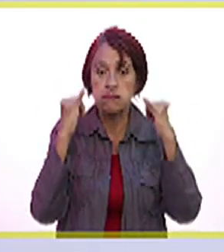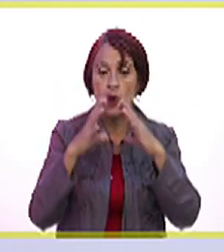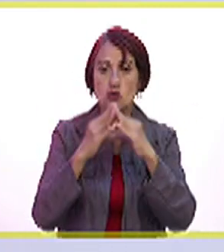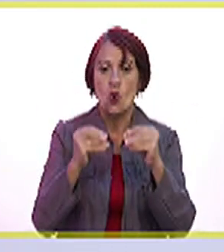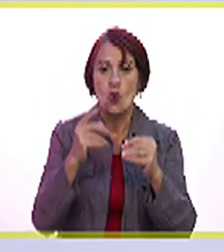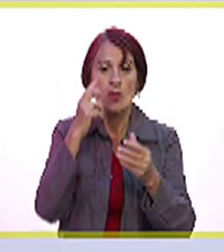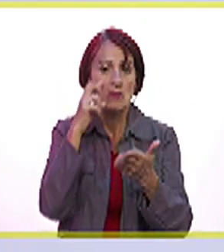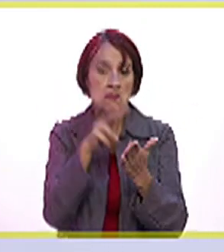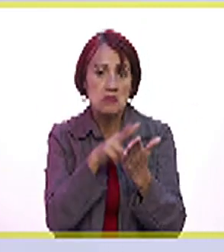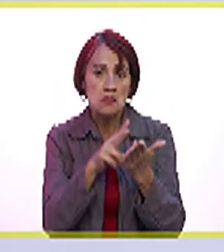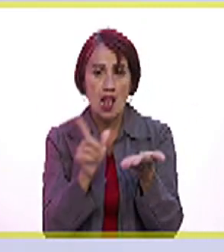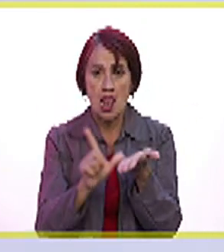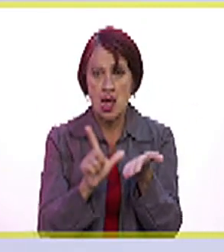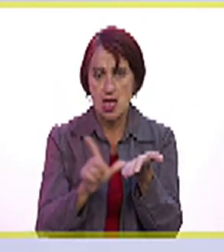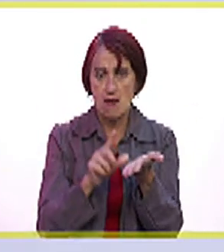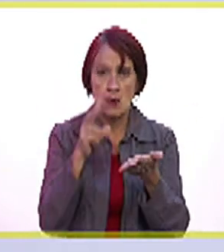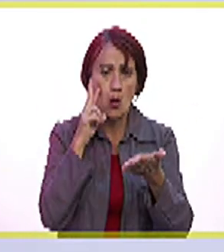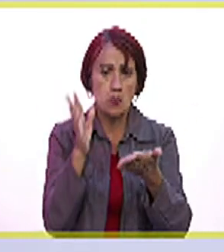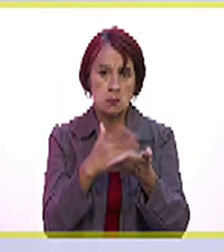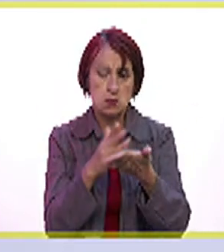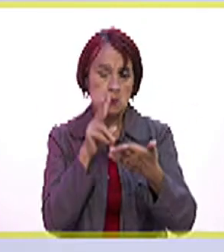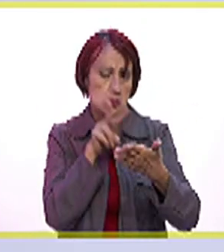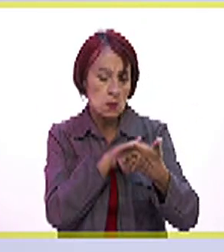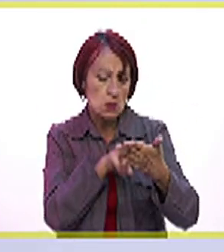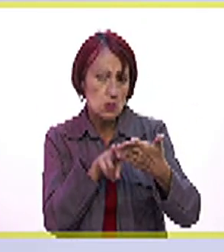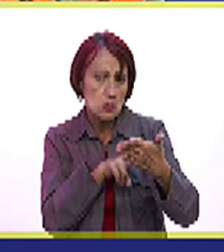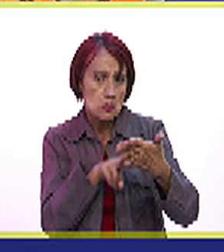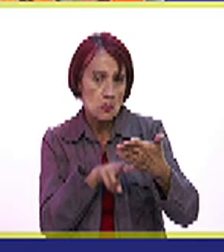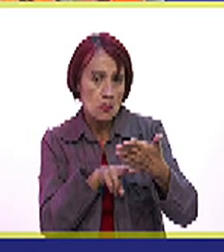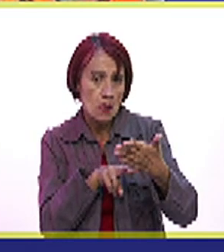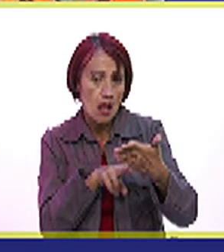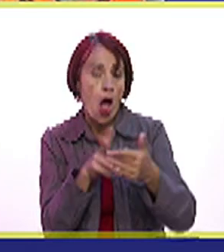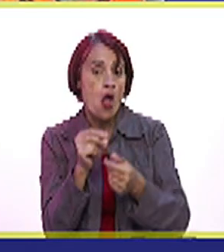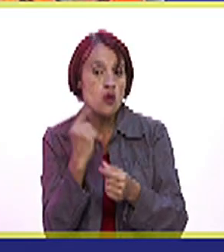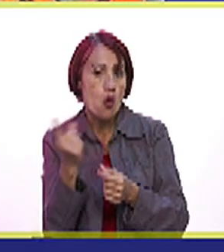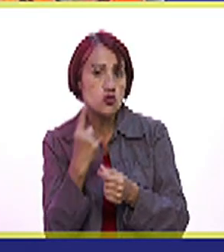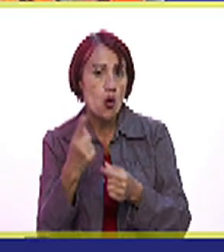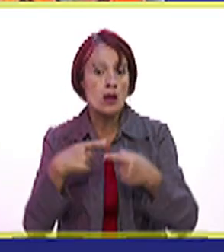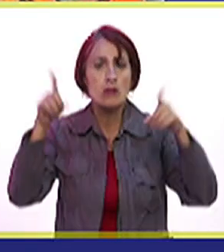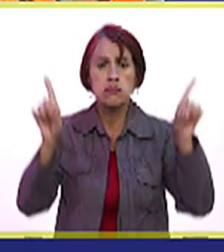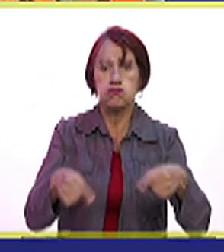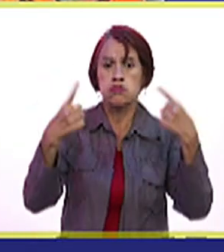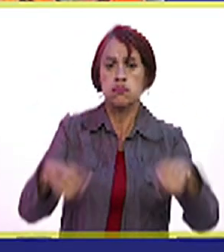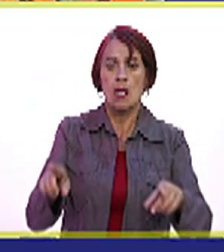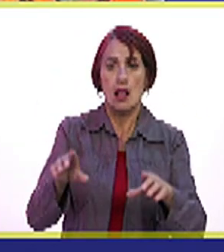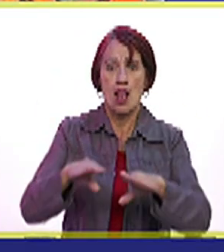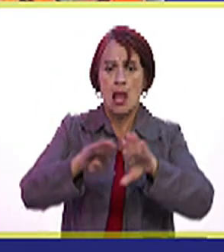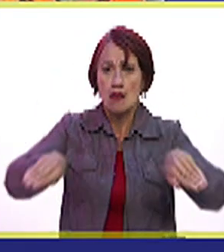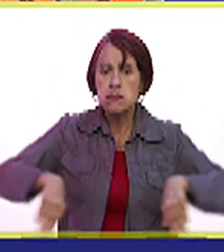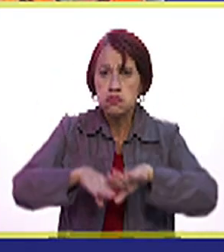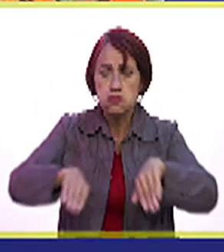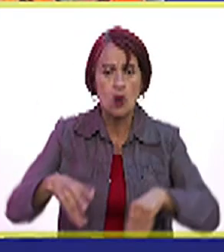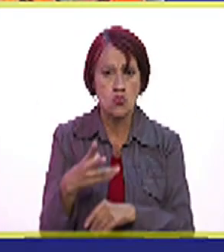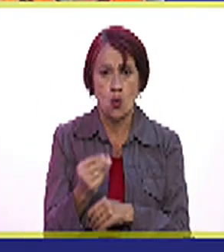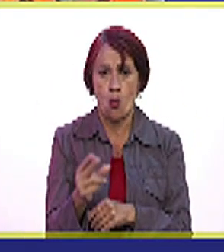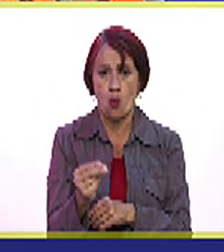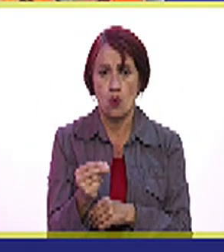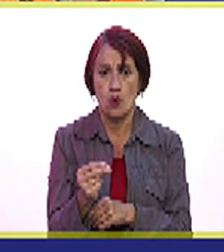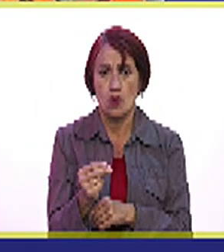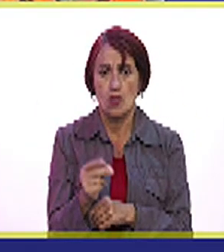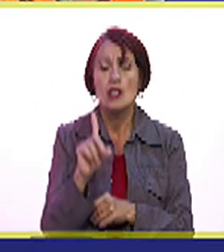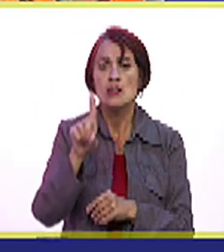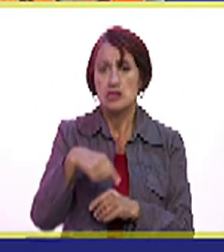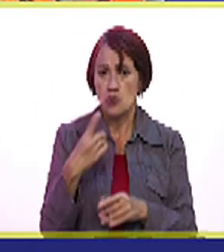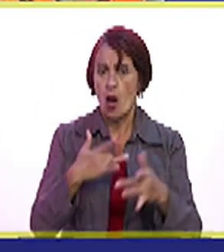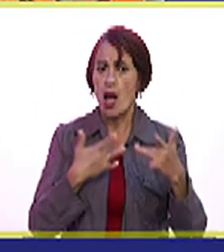Libro. No solamente son los conciertos en las playas, en los ríos, en los balnearios, sino también tenemos actividades que nos